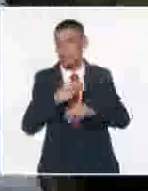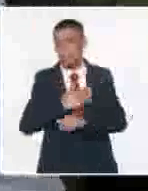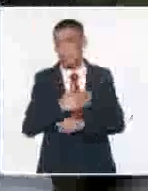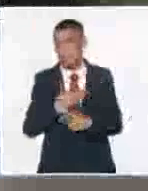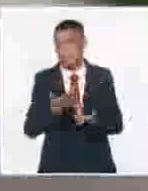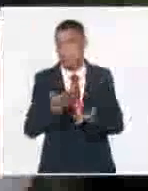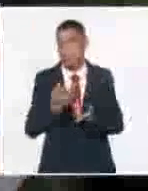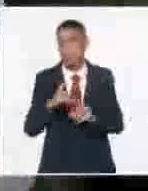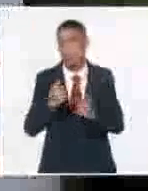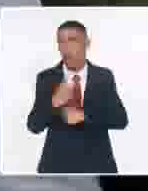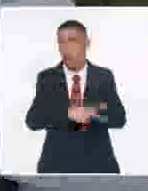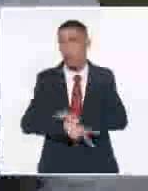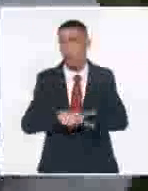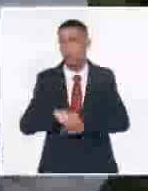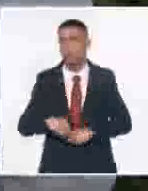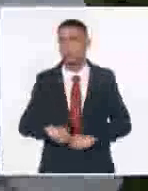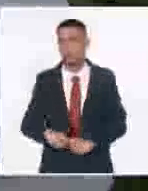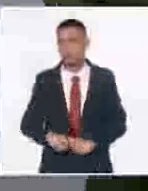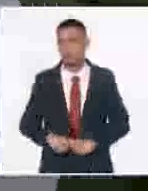adelante.